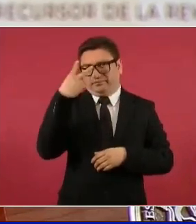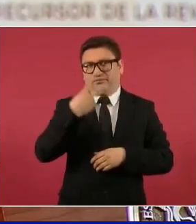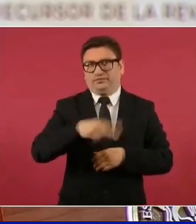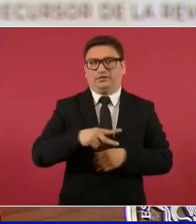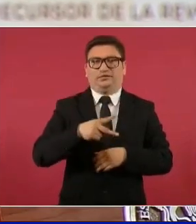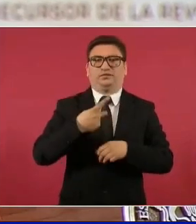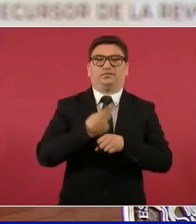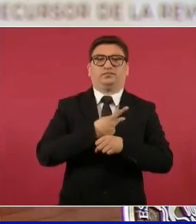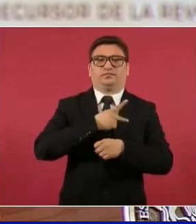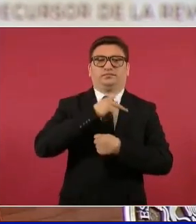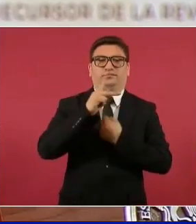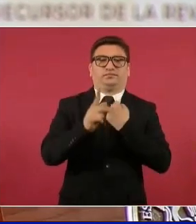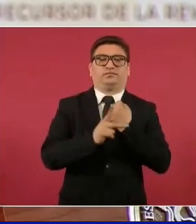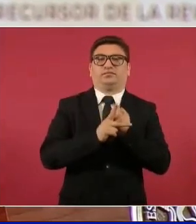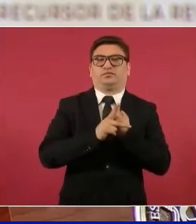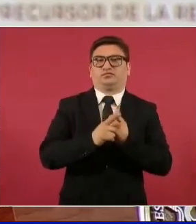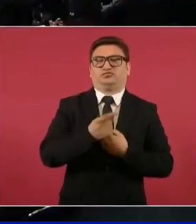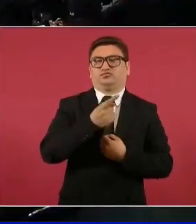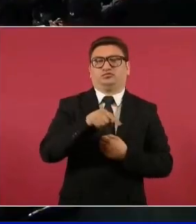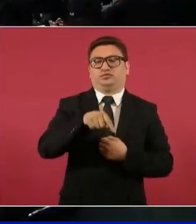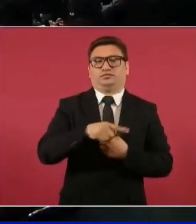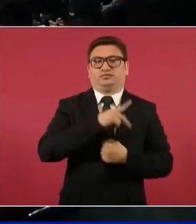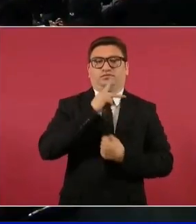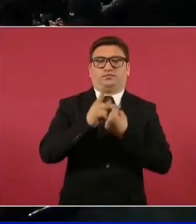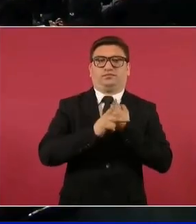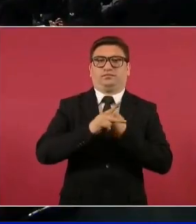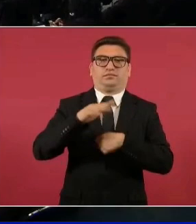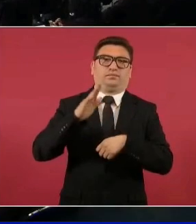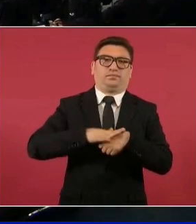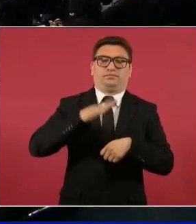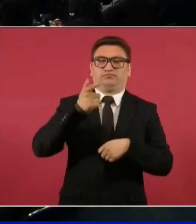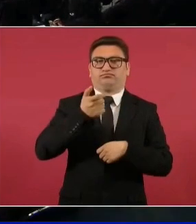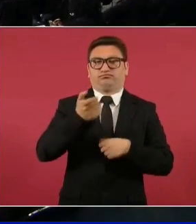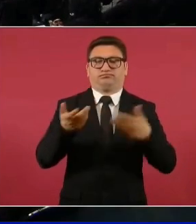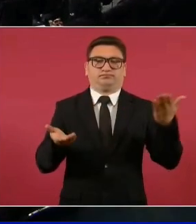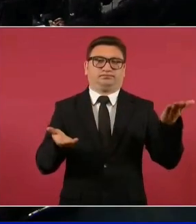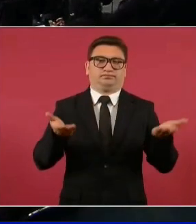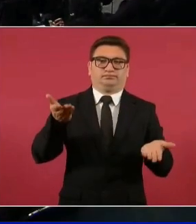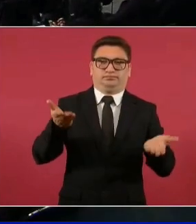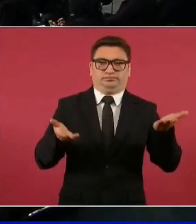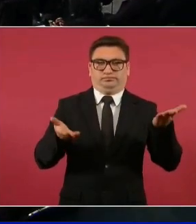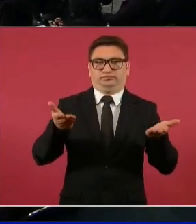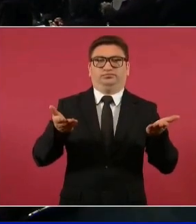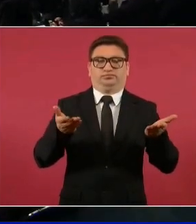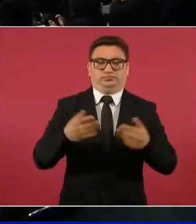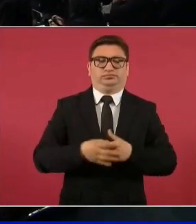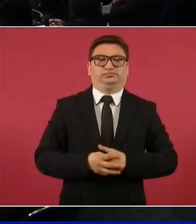como uno de los países con más estabilidad financiera